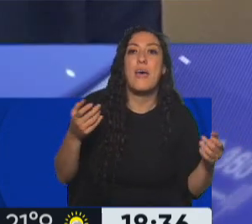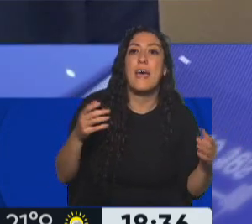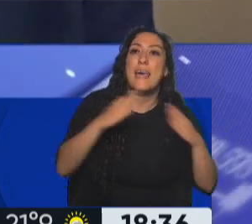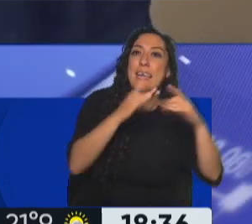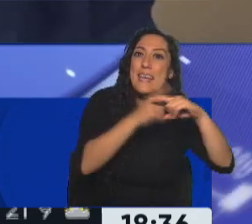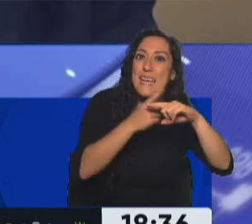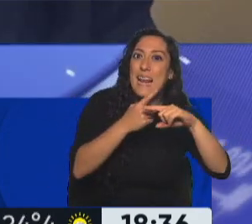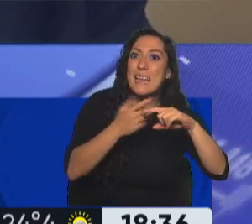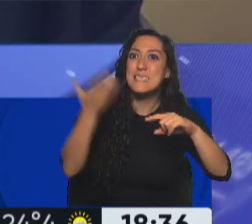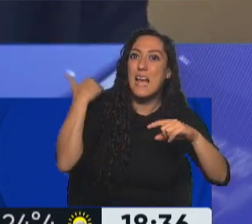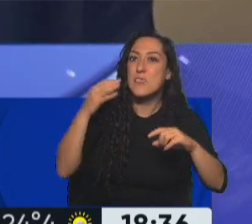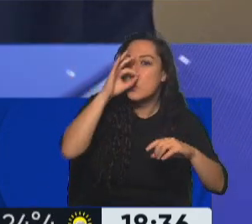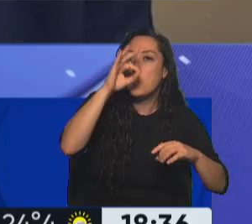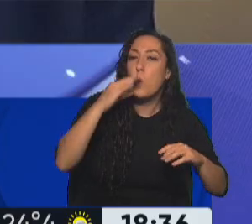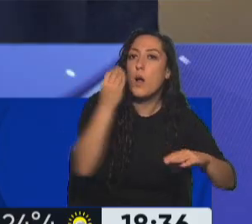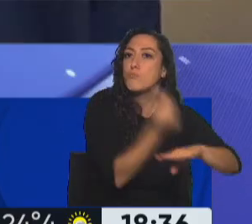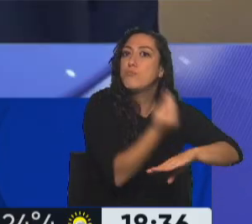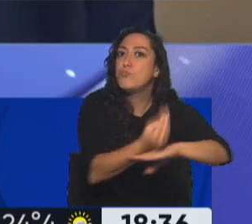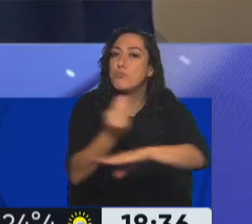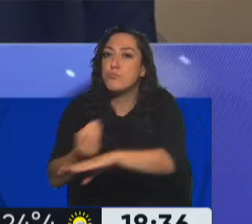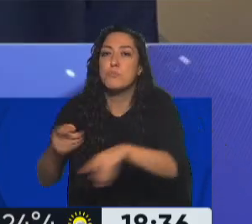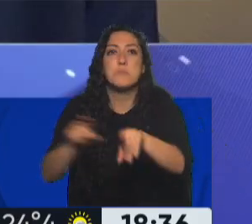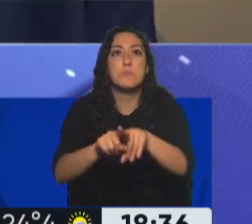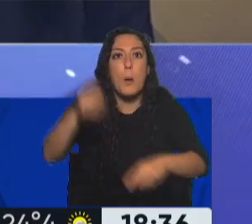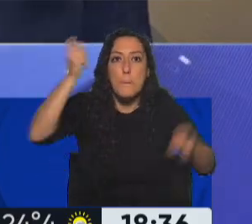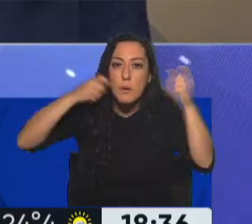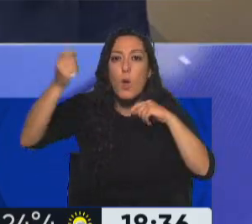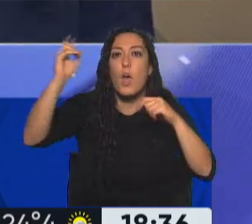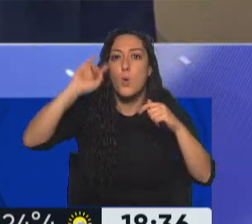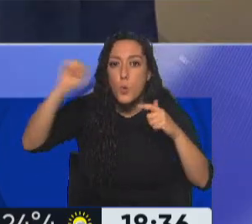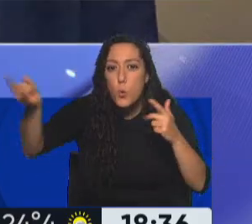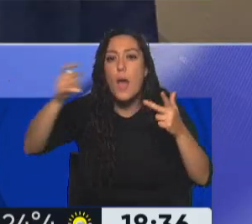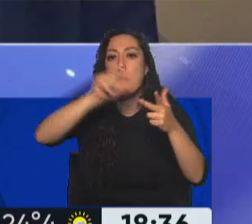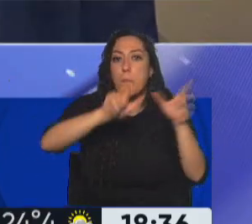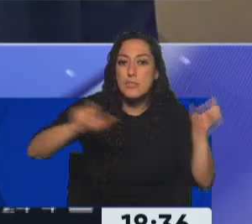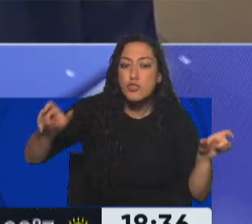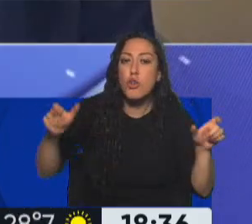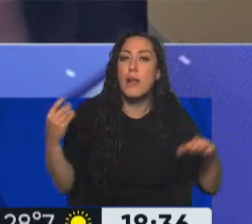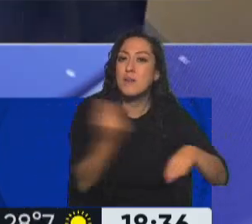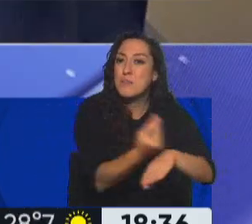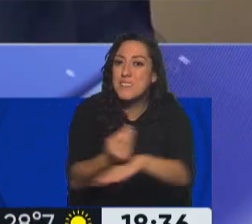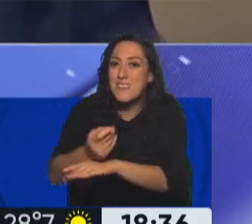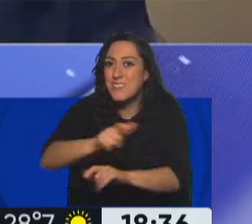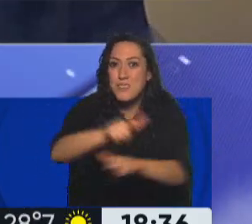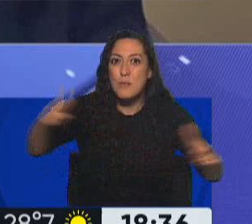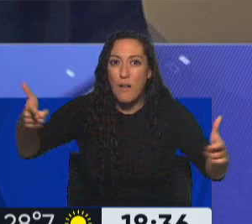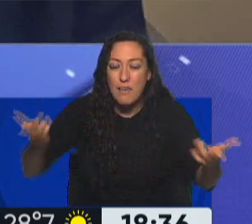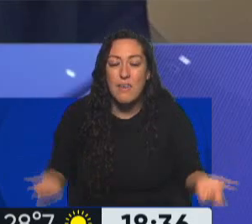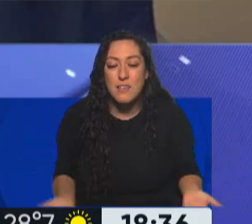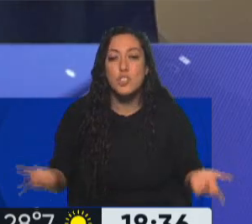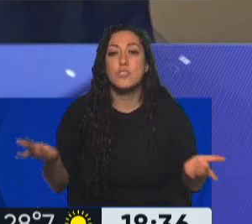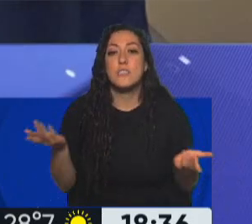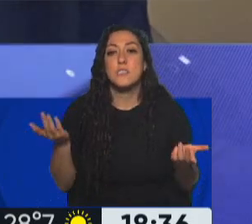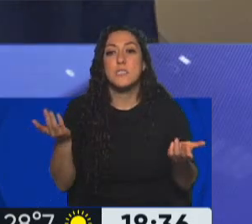habían tenido, incluso en América Latina también, Paraguay, Uruguay, nunca habían tenido cardenales, ¿no? Lo que hace, me parece a